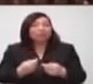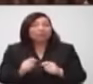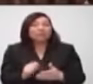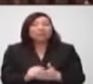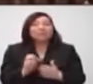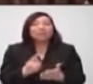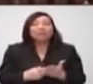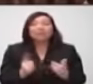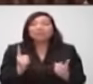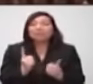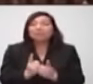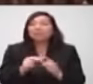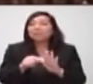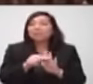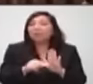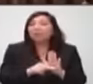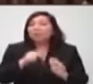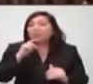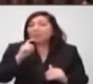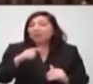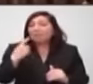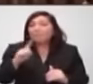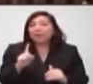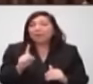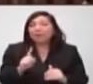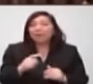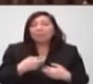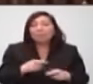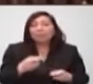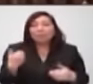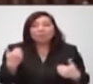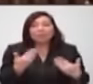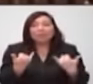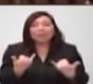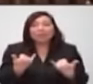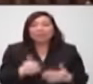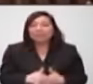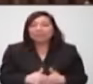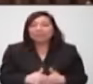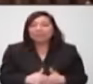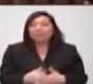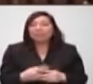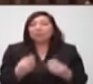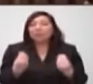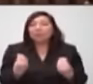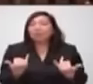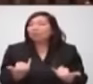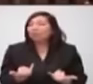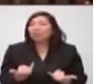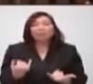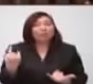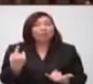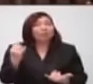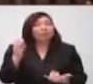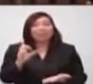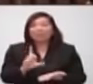si es que se dan las normas necesarias para promover la inversión en ese campo. Porque esta demanda no va a ser solo la